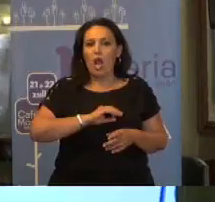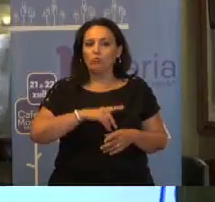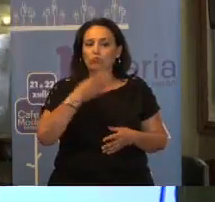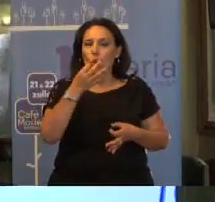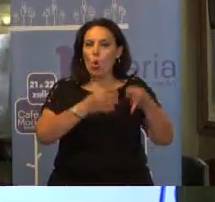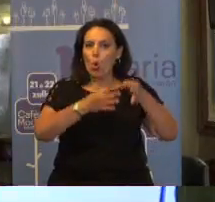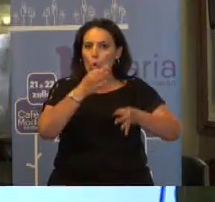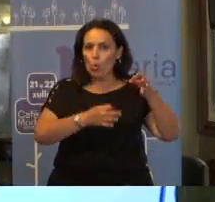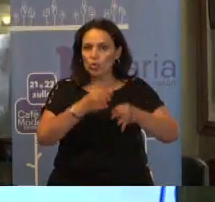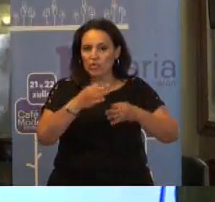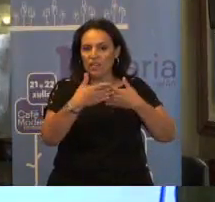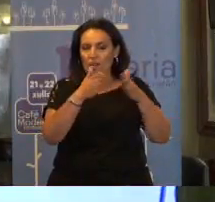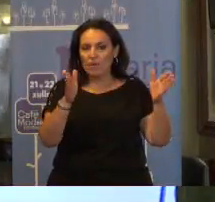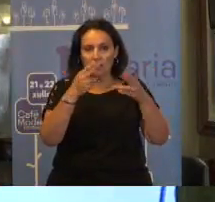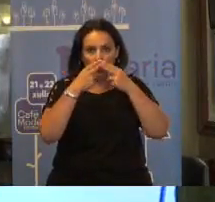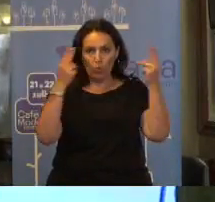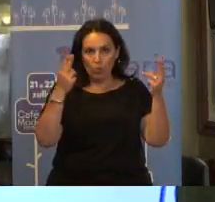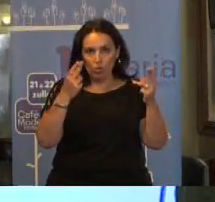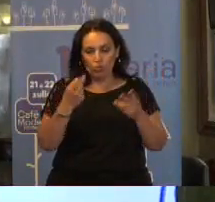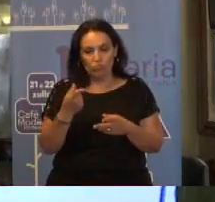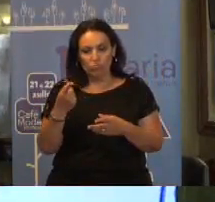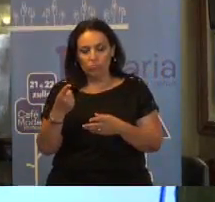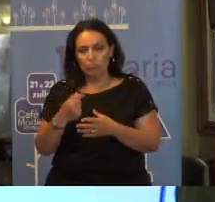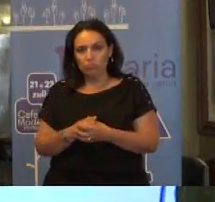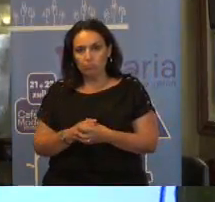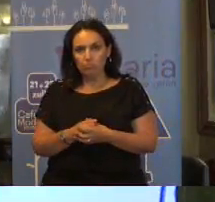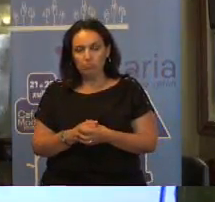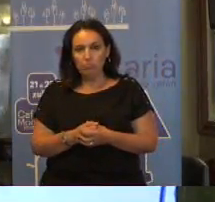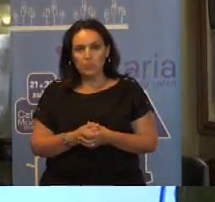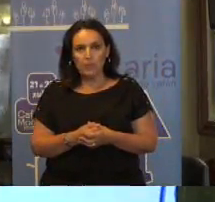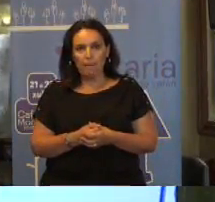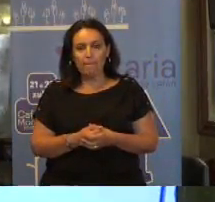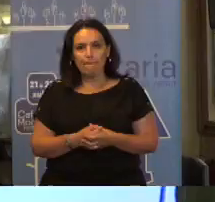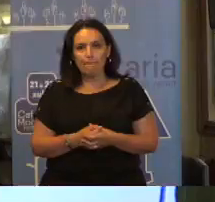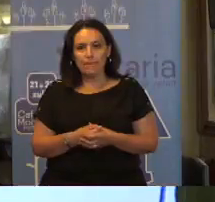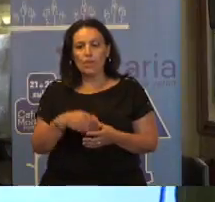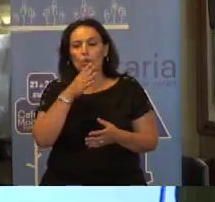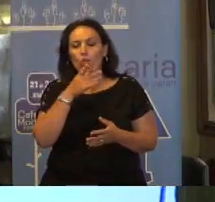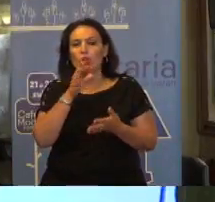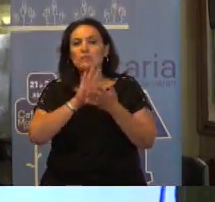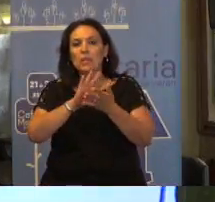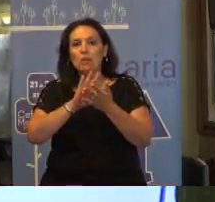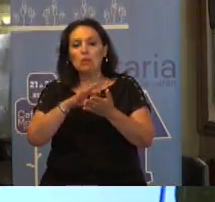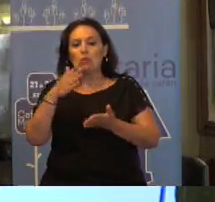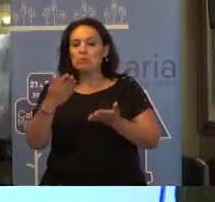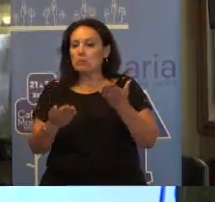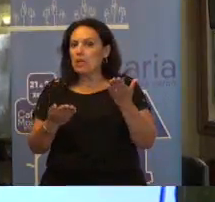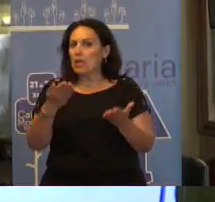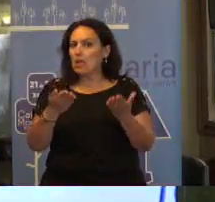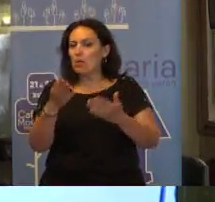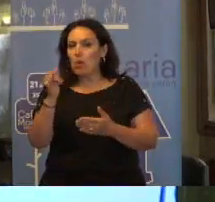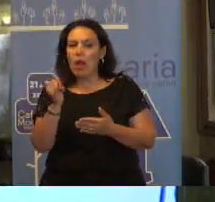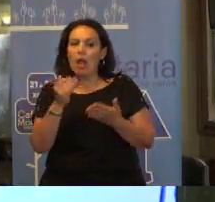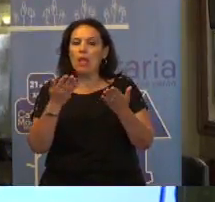coa xusticia social e territorial, con unha maior equilibrio de servizos entre o